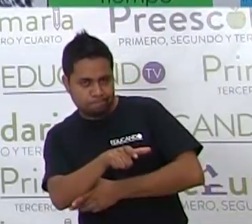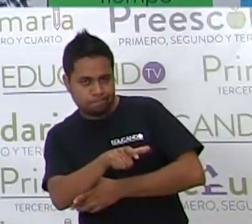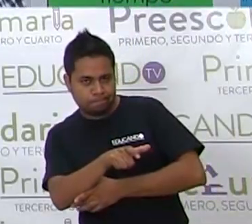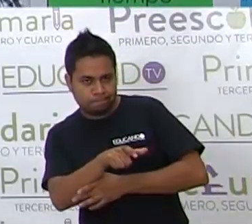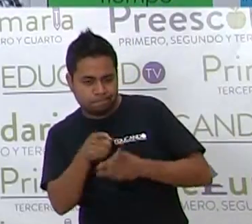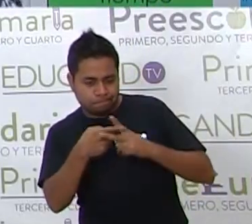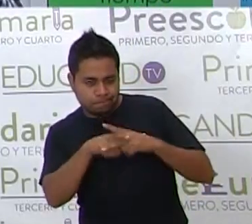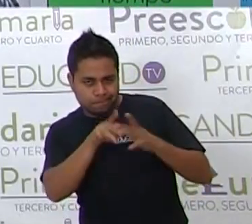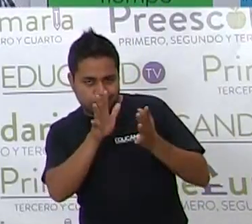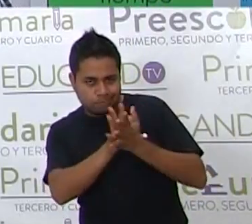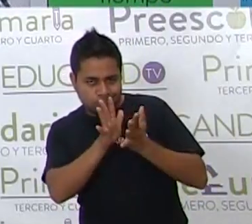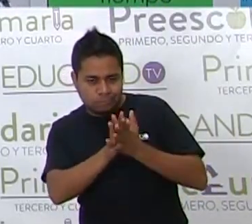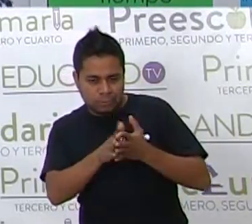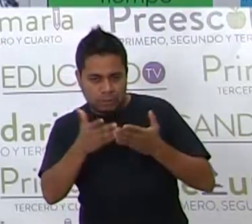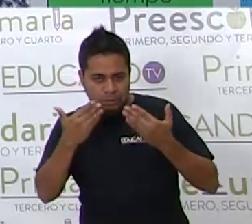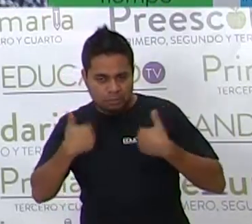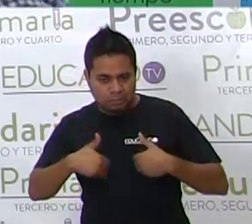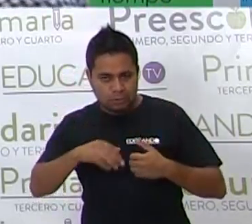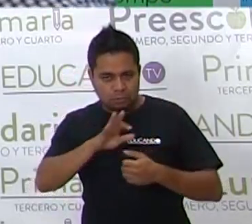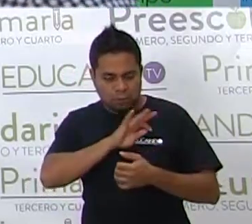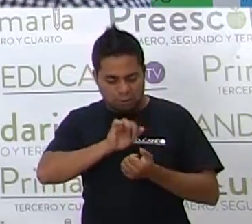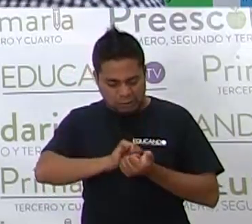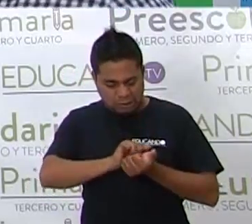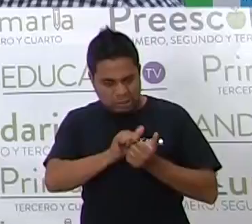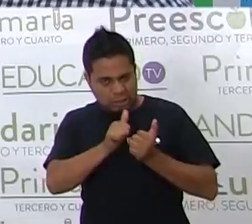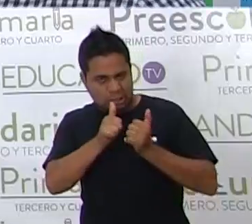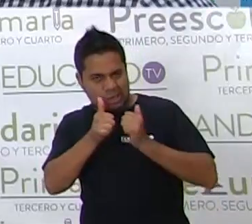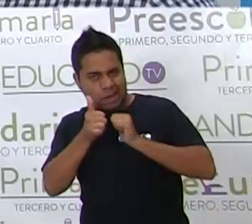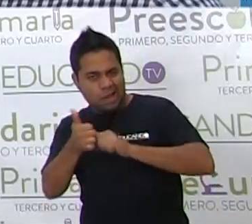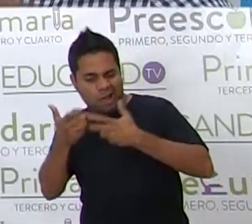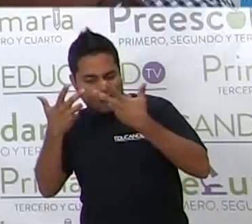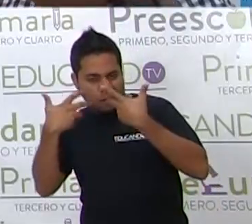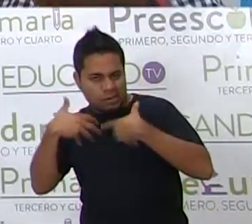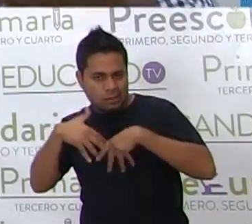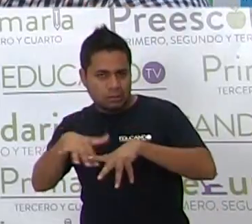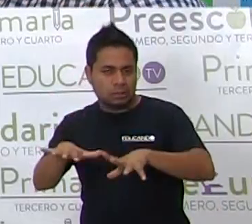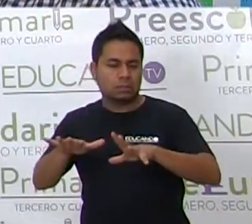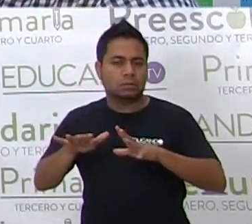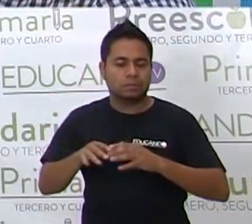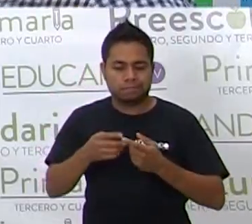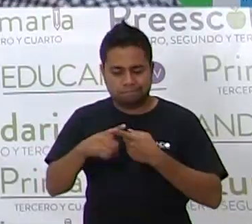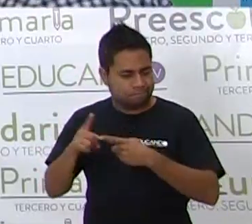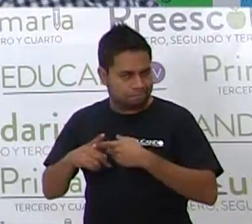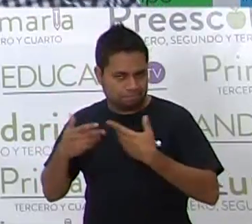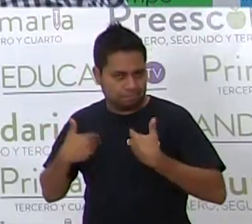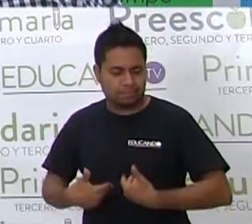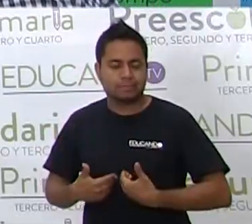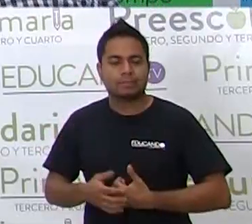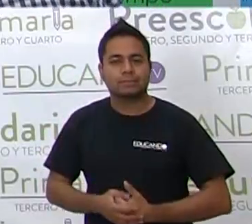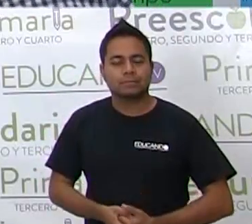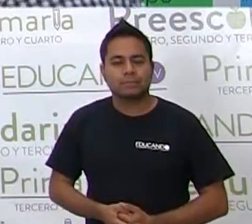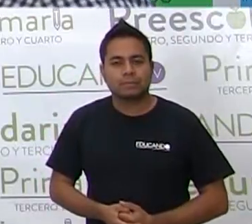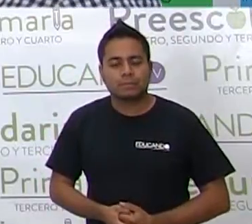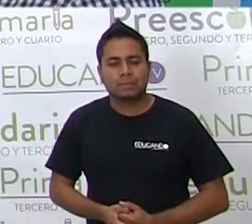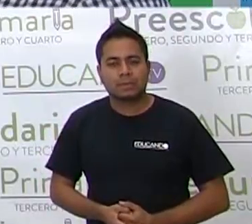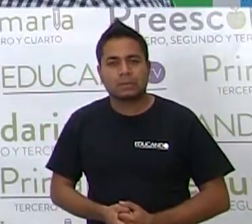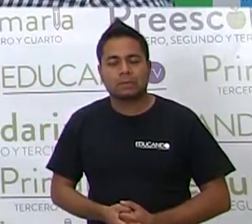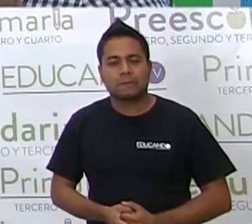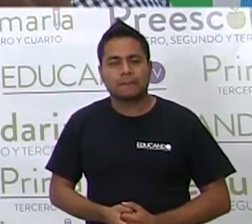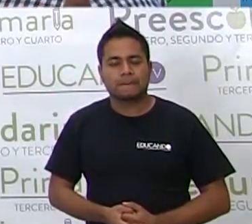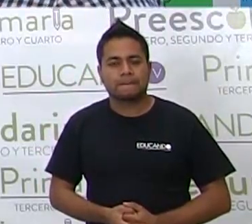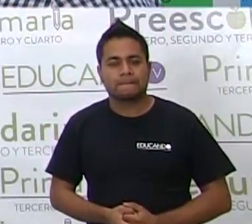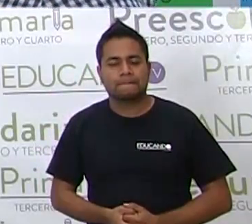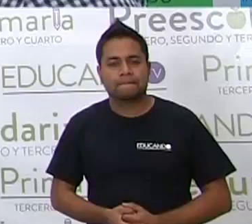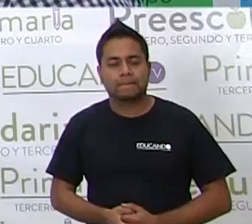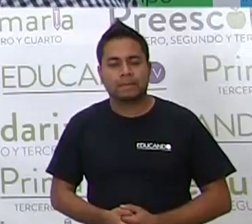se transforman, sufren transformaciones. También nos habla